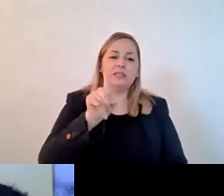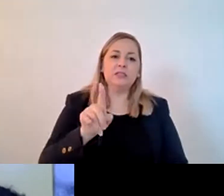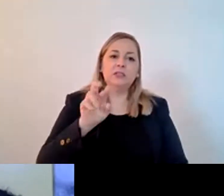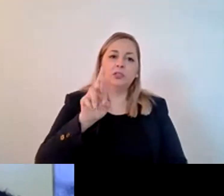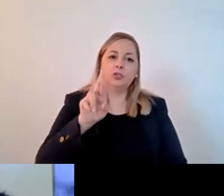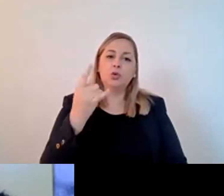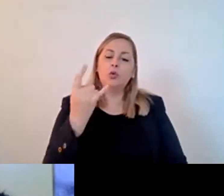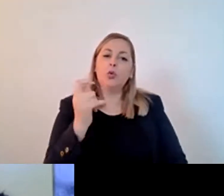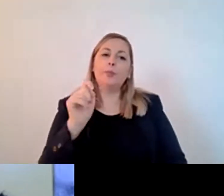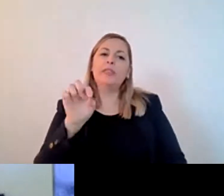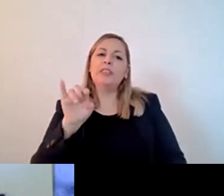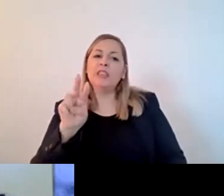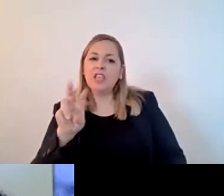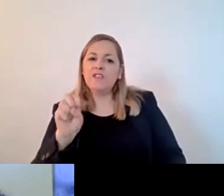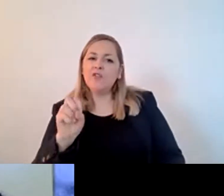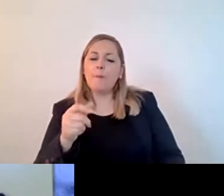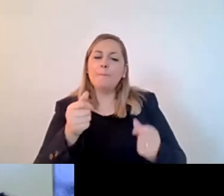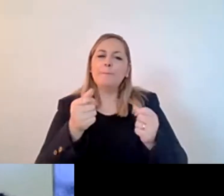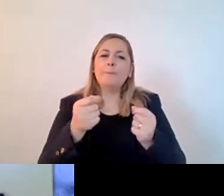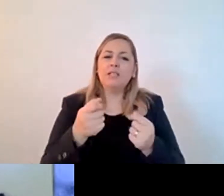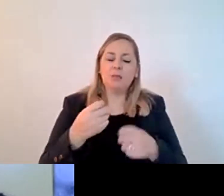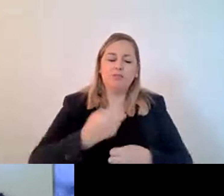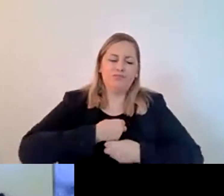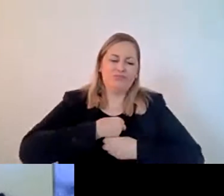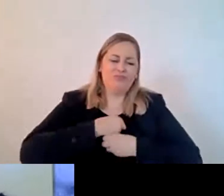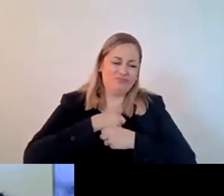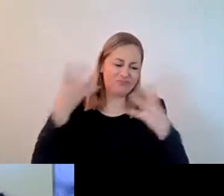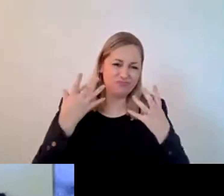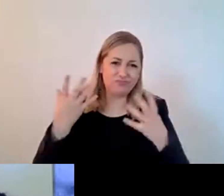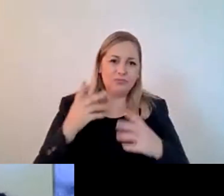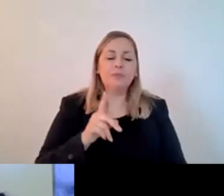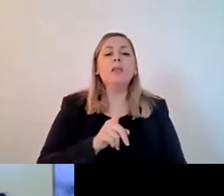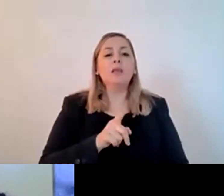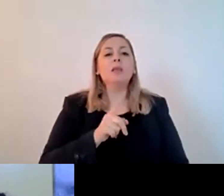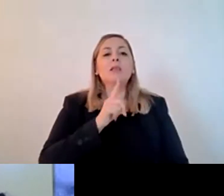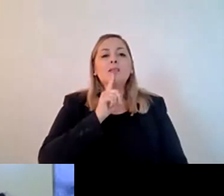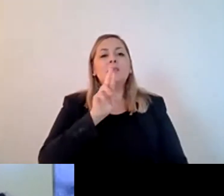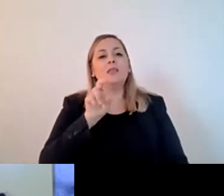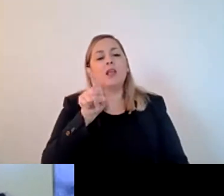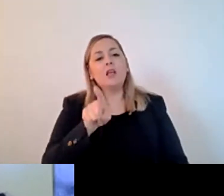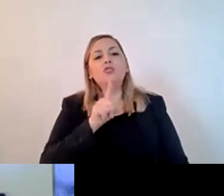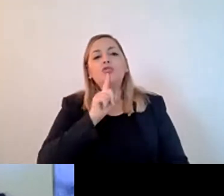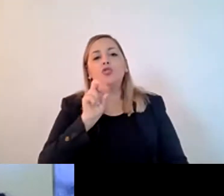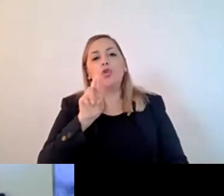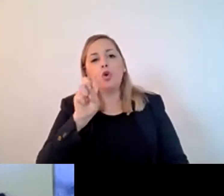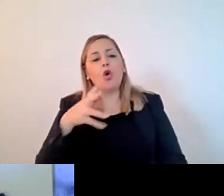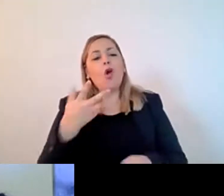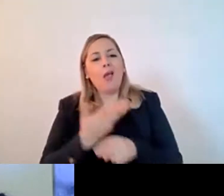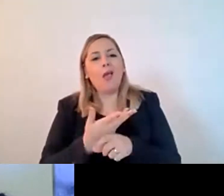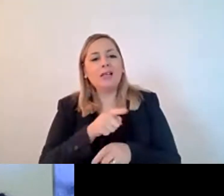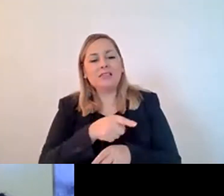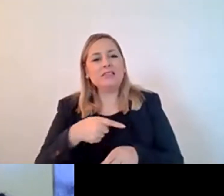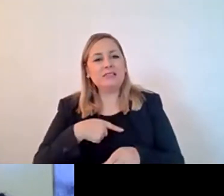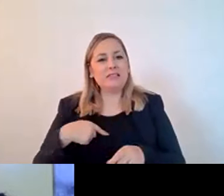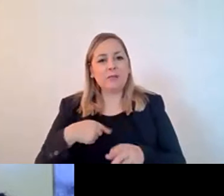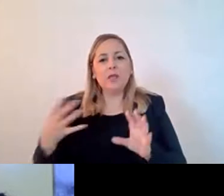de tipo explosivo. Hay un trastorno que se denomina así y que podría estar combinándose con el